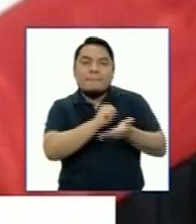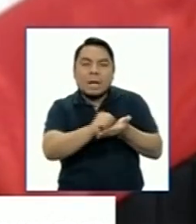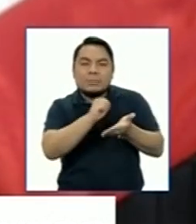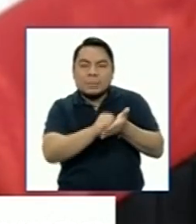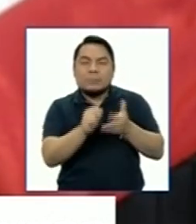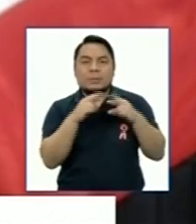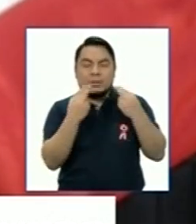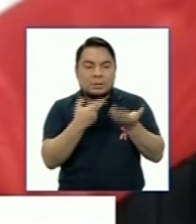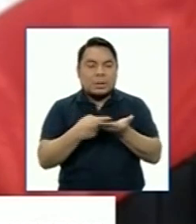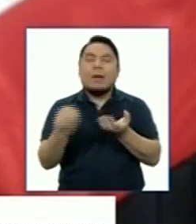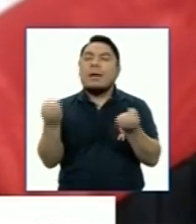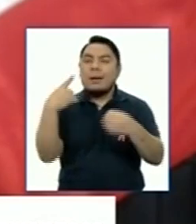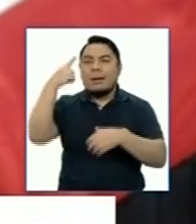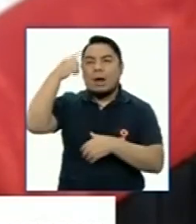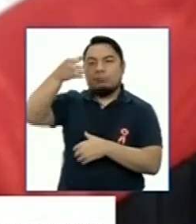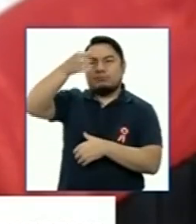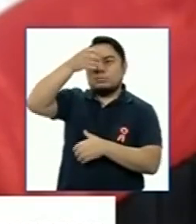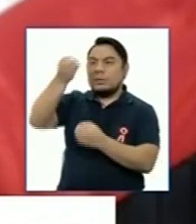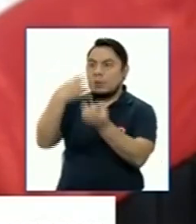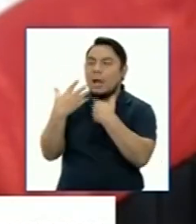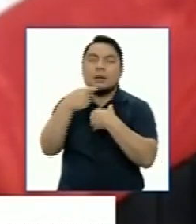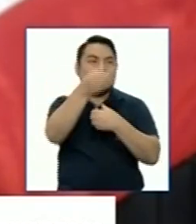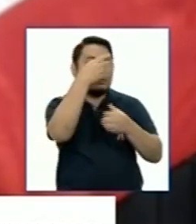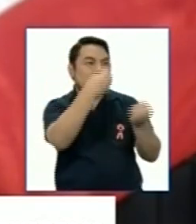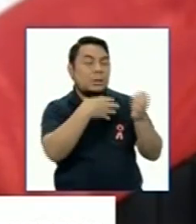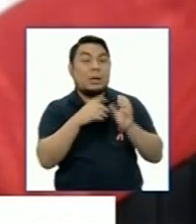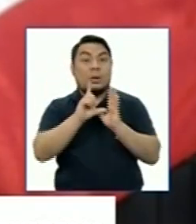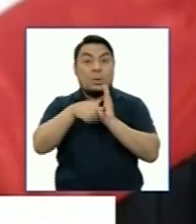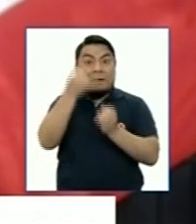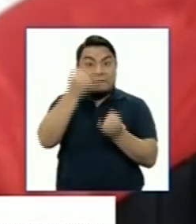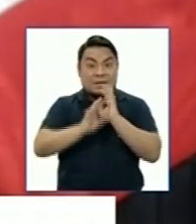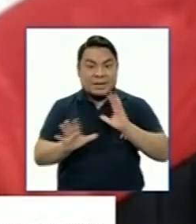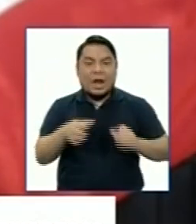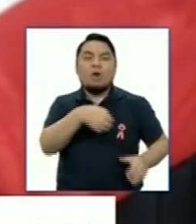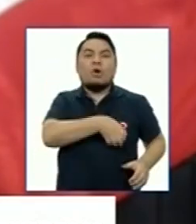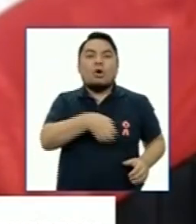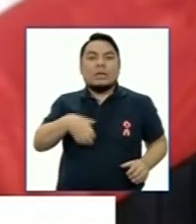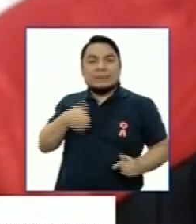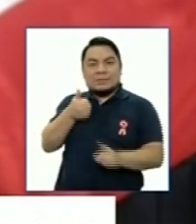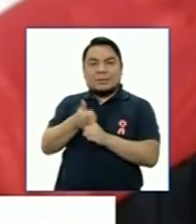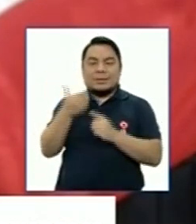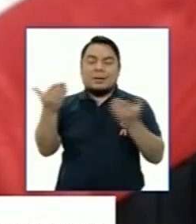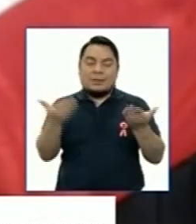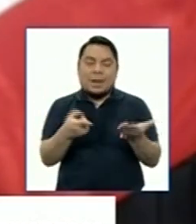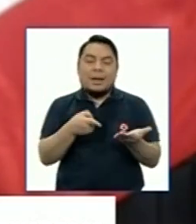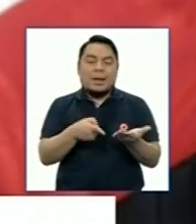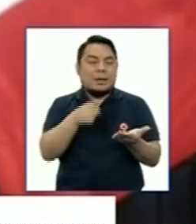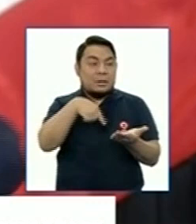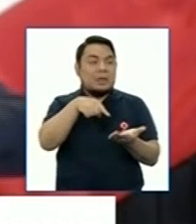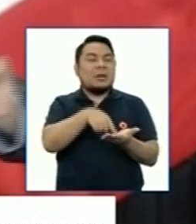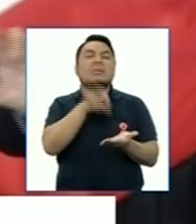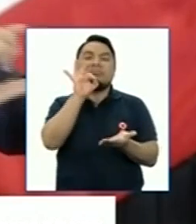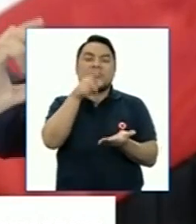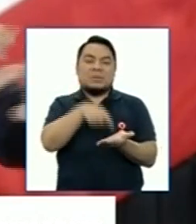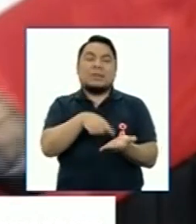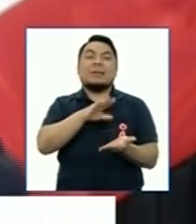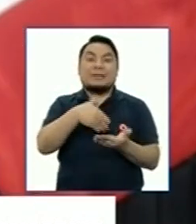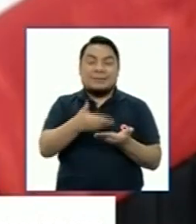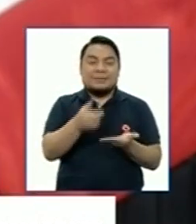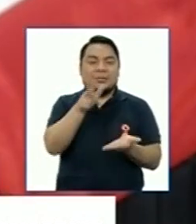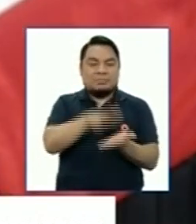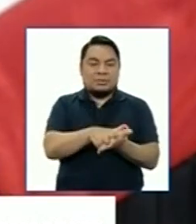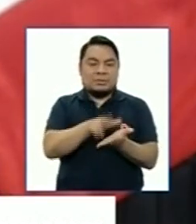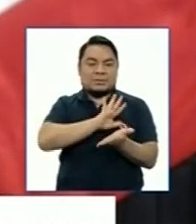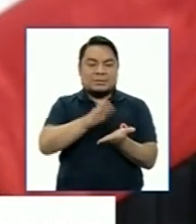no solamente decir no sino proponer algo en lo que puedan colaborar congreso y ejecutivo y así encontrar una suerte